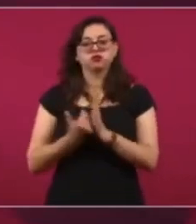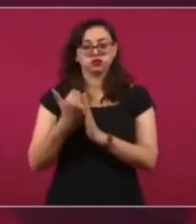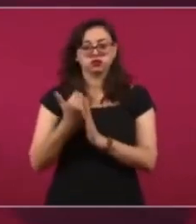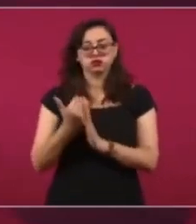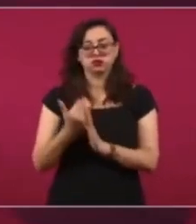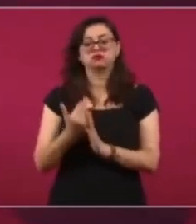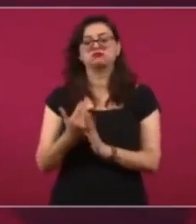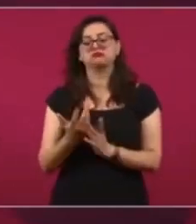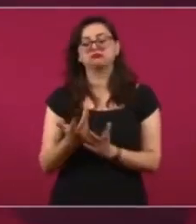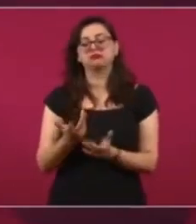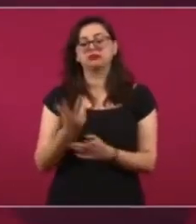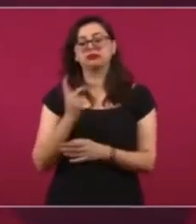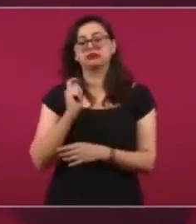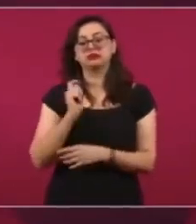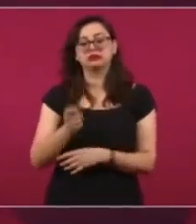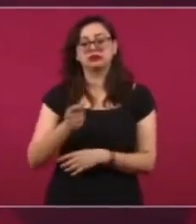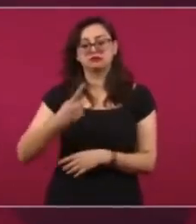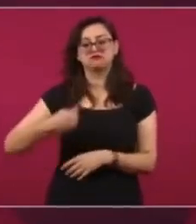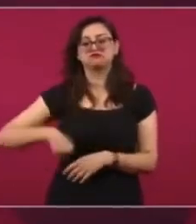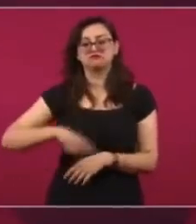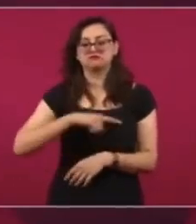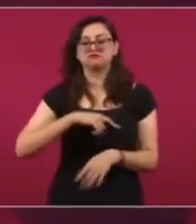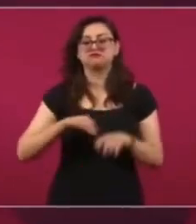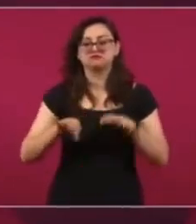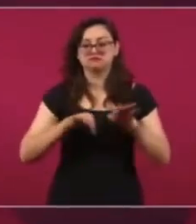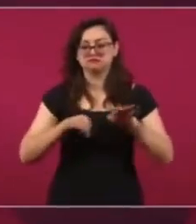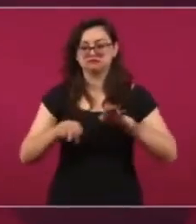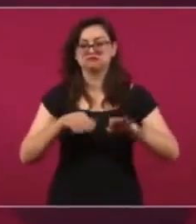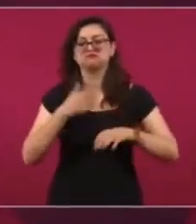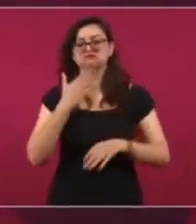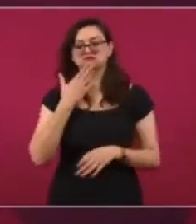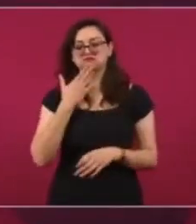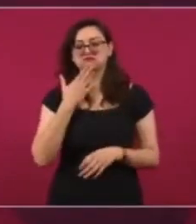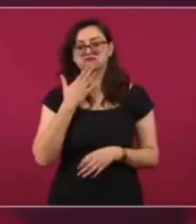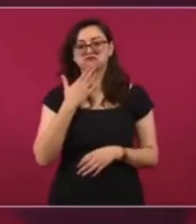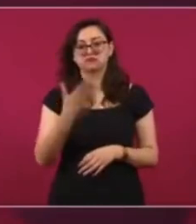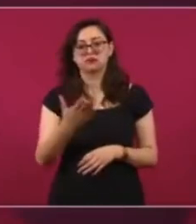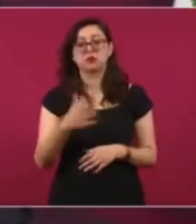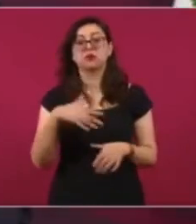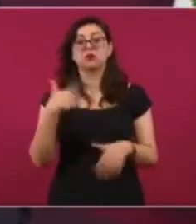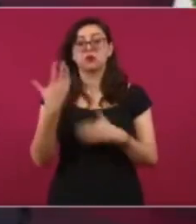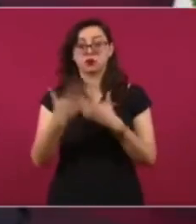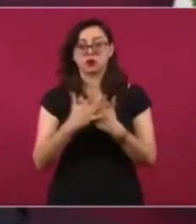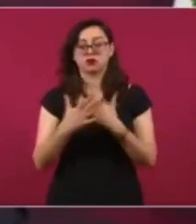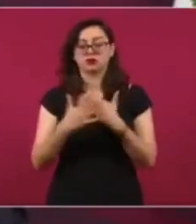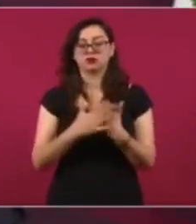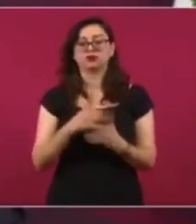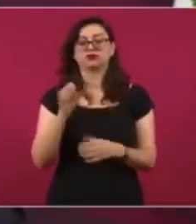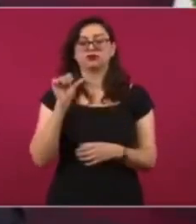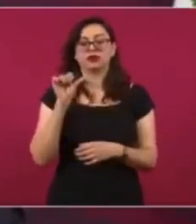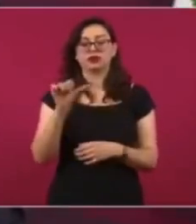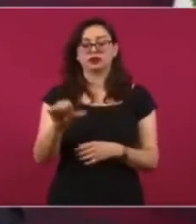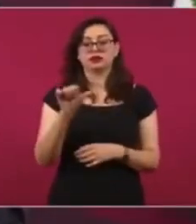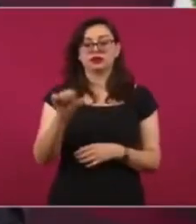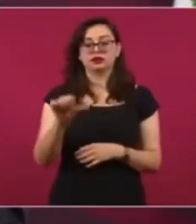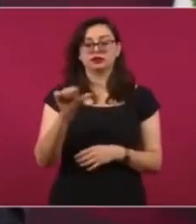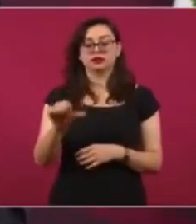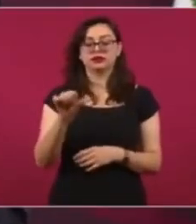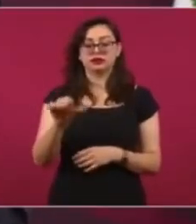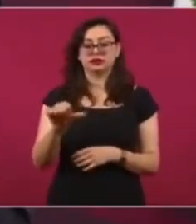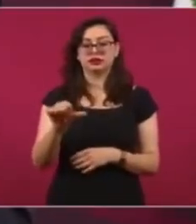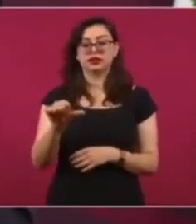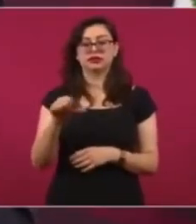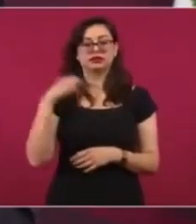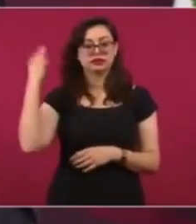bien. Todo esto se va a exponer aquí el día 16, va a estar aquí el director